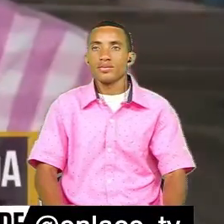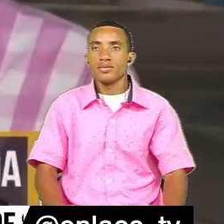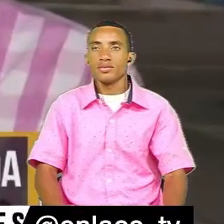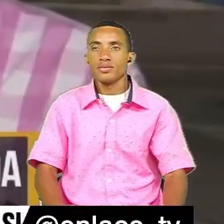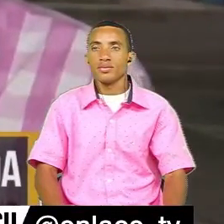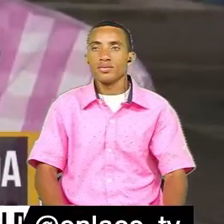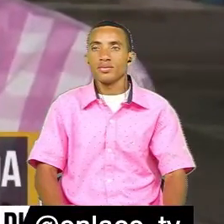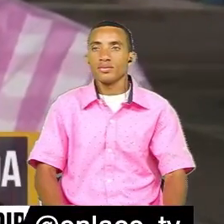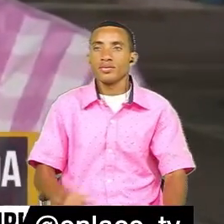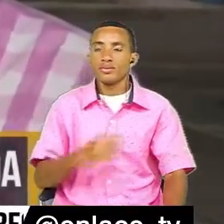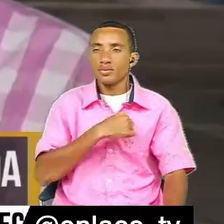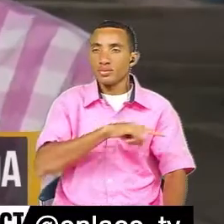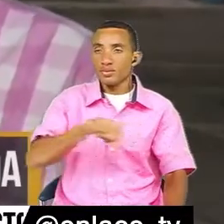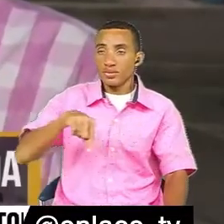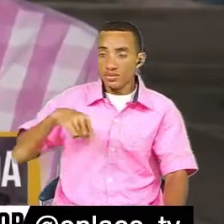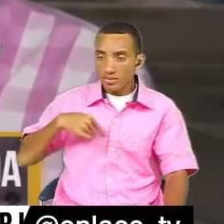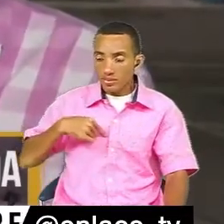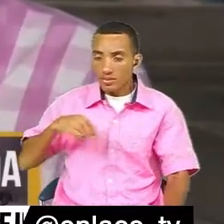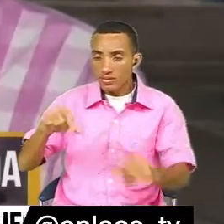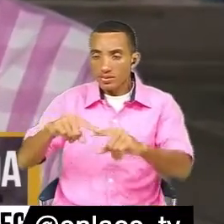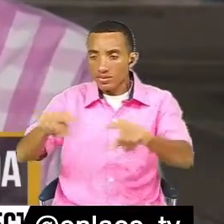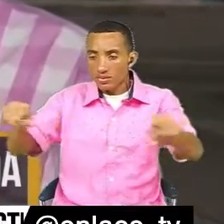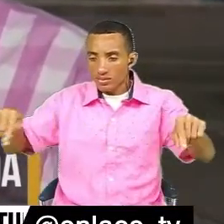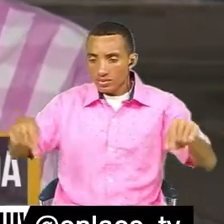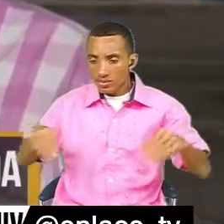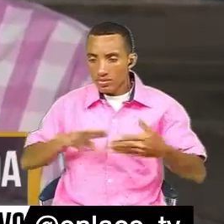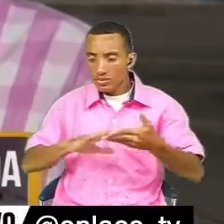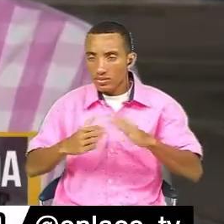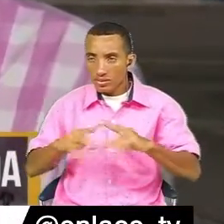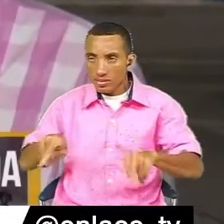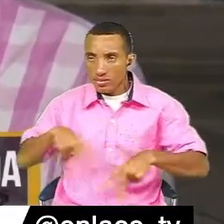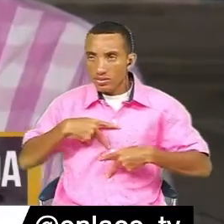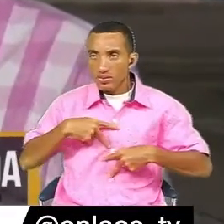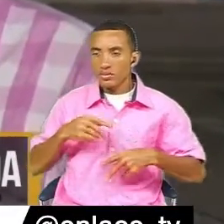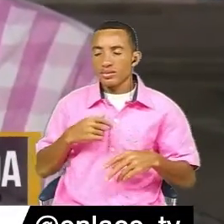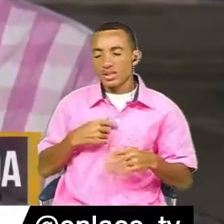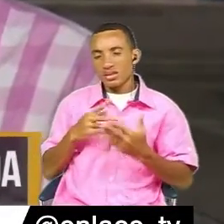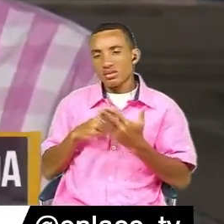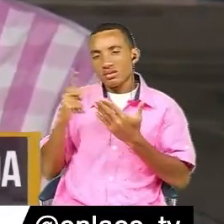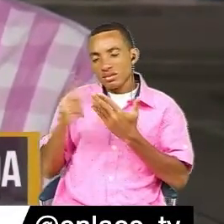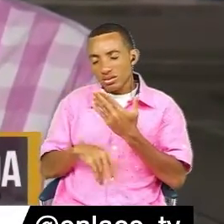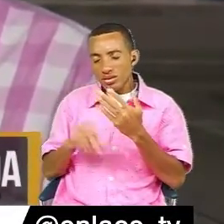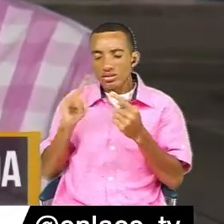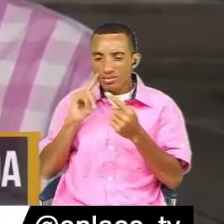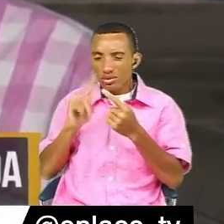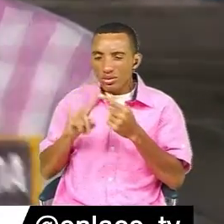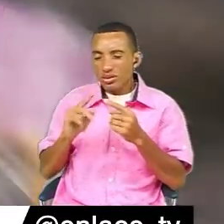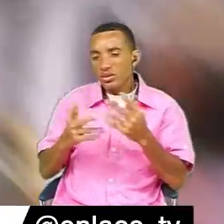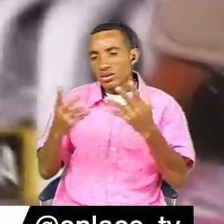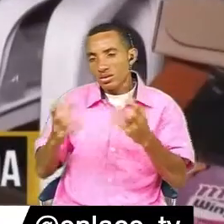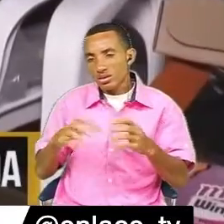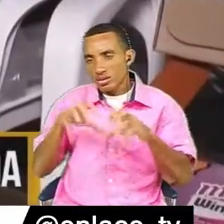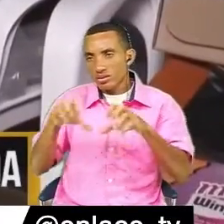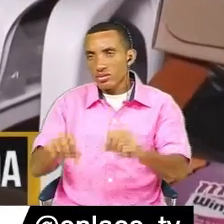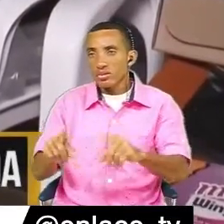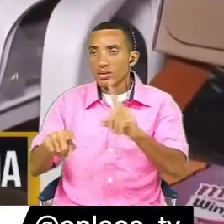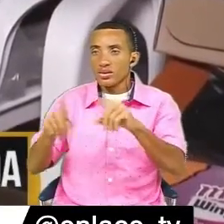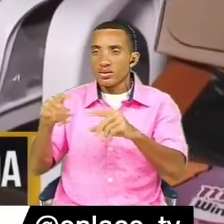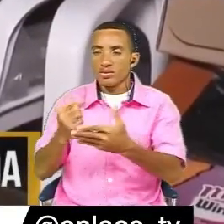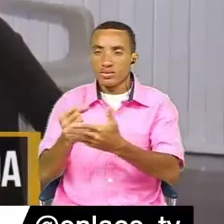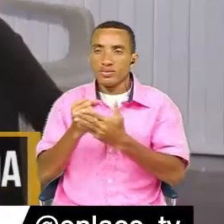Nosotros no tenemos un salón comunal propio, pero estamos en ese proyecto de a ver si nos lo conseguimos con la alcaldía o con entes que nos colaboren.